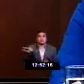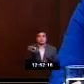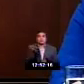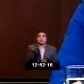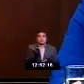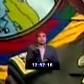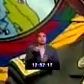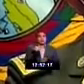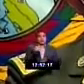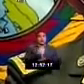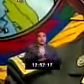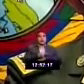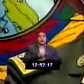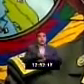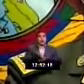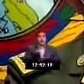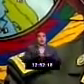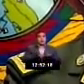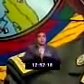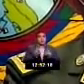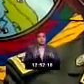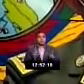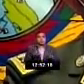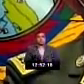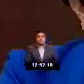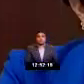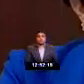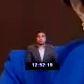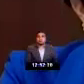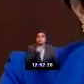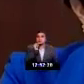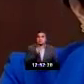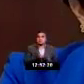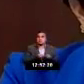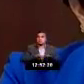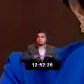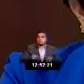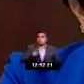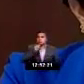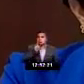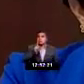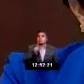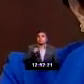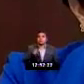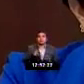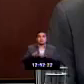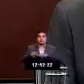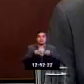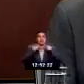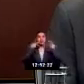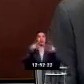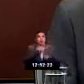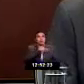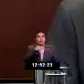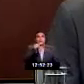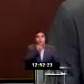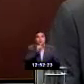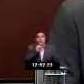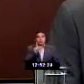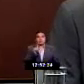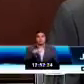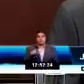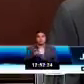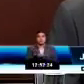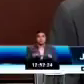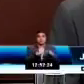representante legal de las partes. Aparentemente las personas vinculadas con este supuesto nuevo acto de corrupción forman parte del sector público y privado. La auditoría concurrente